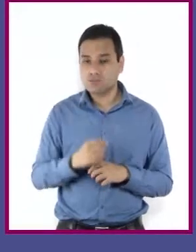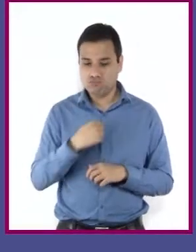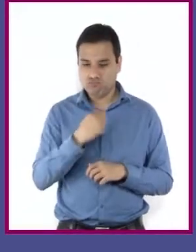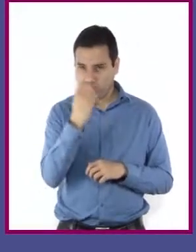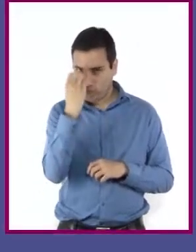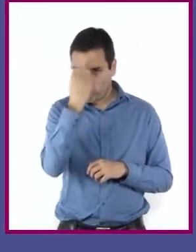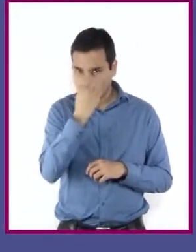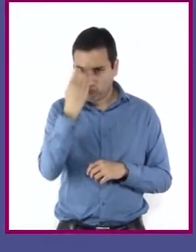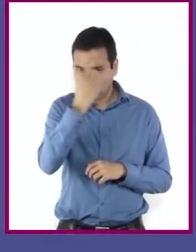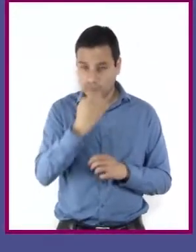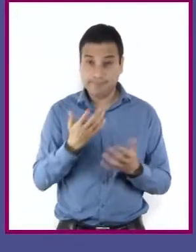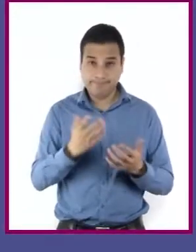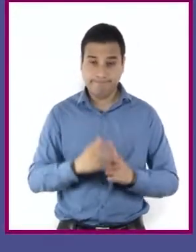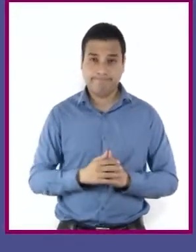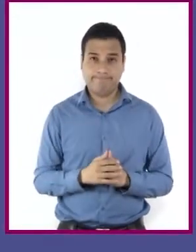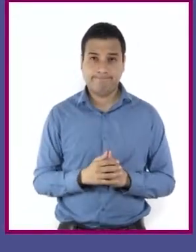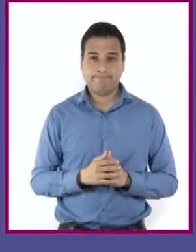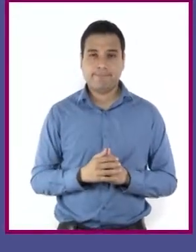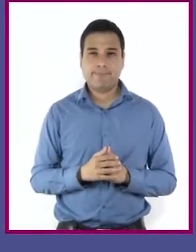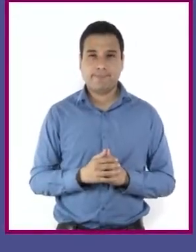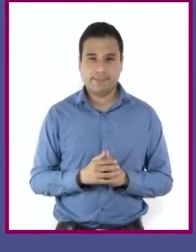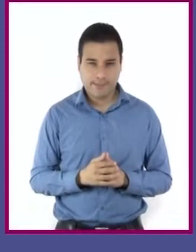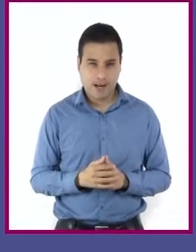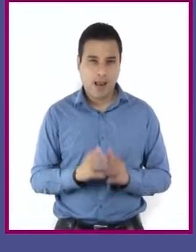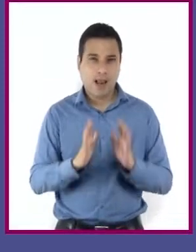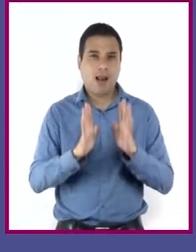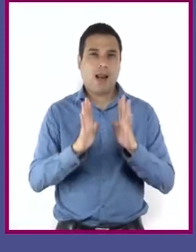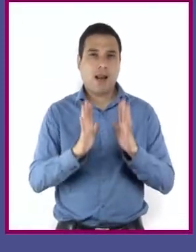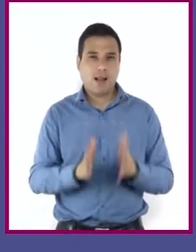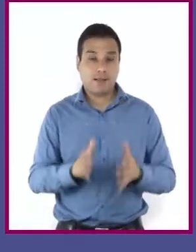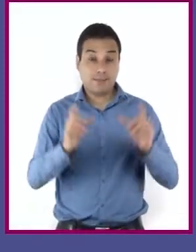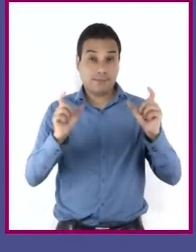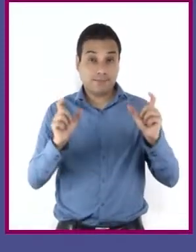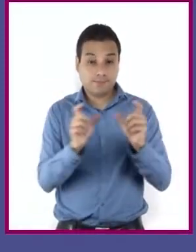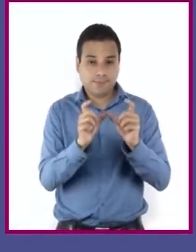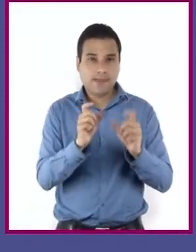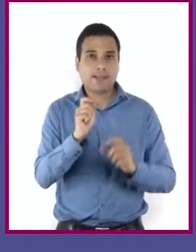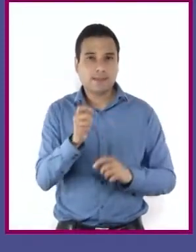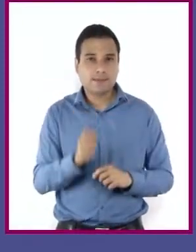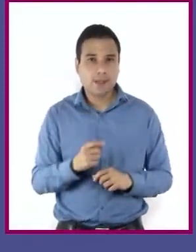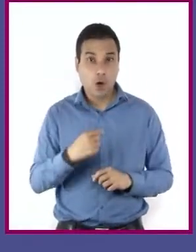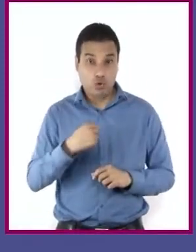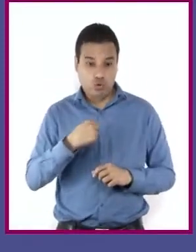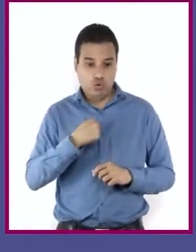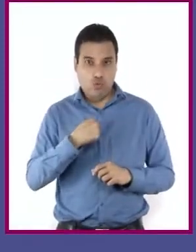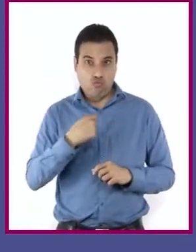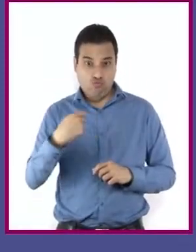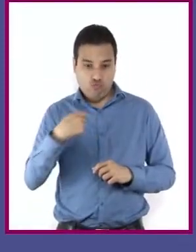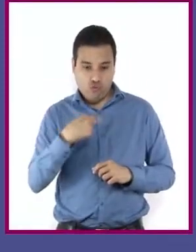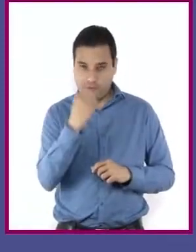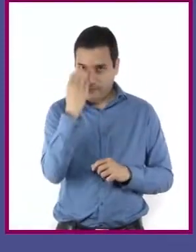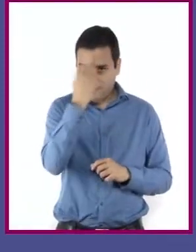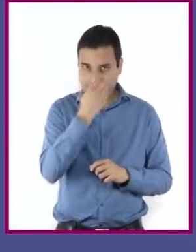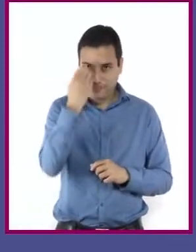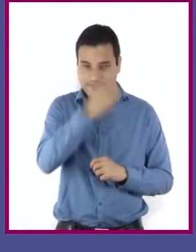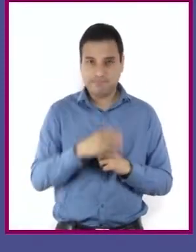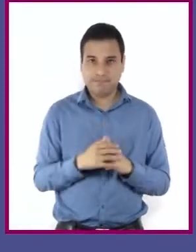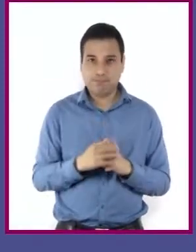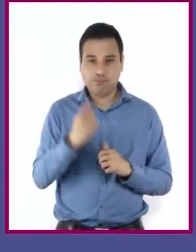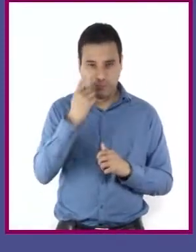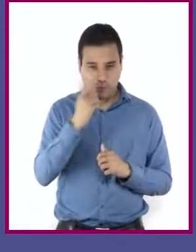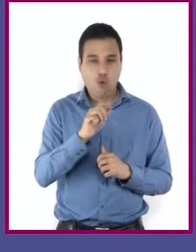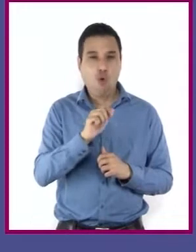o actitud. Por lo tanto, autoevaluarse es valorarse a uno mismo. Veamos otra